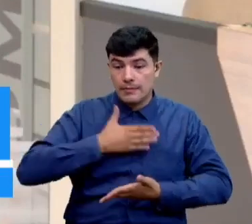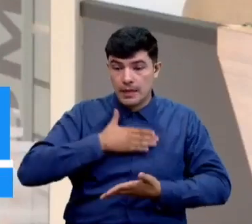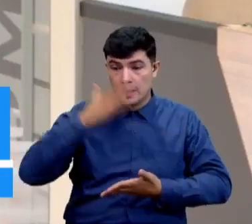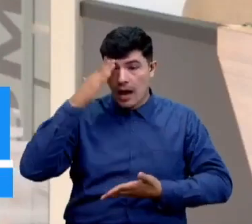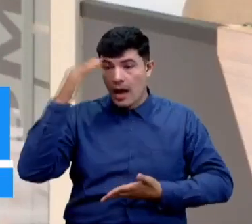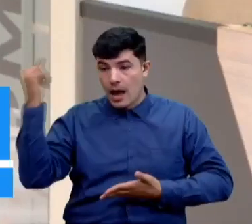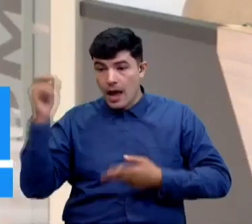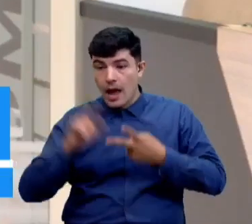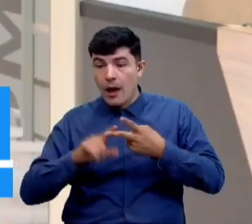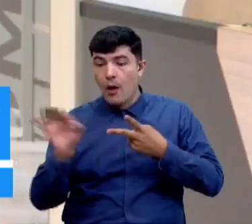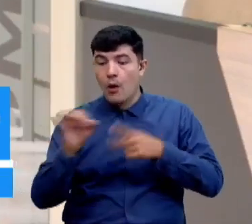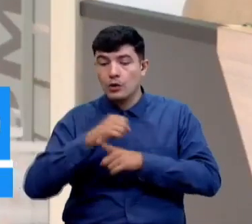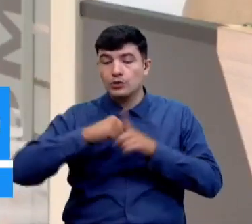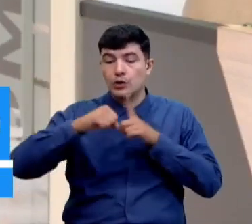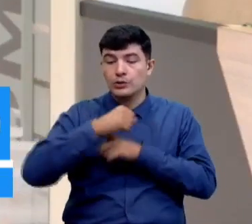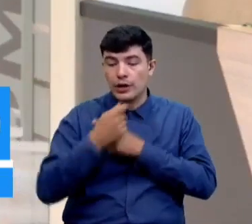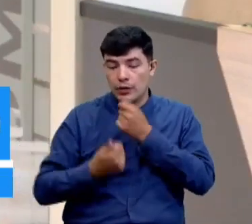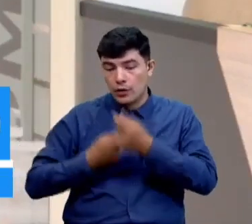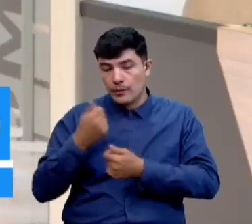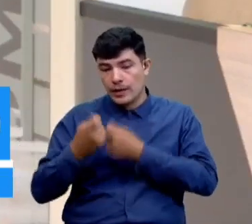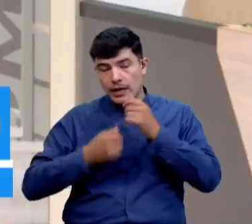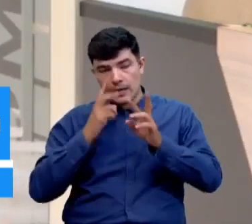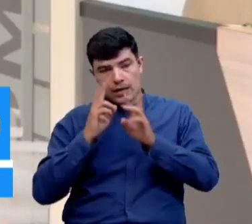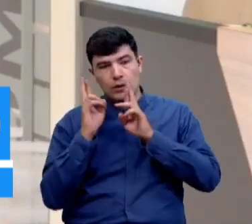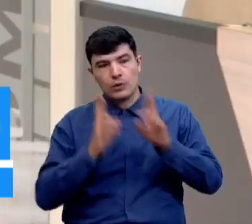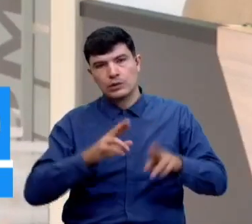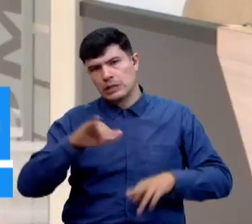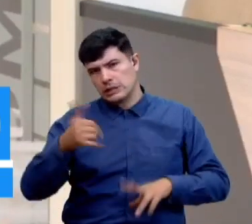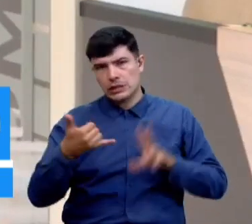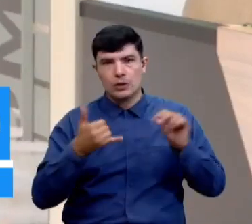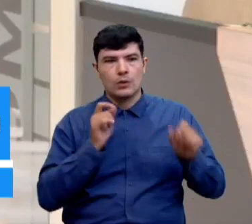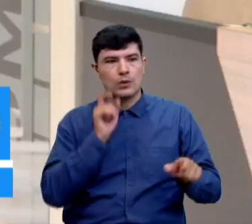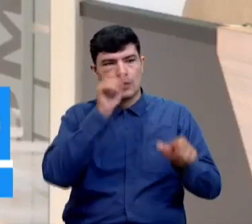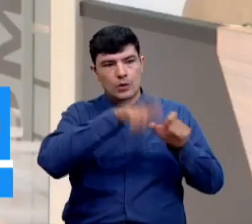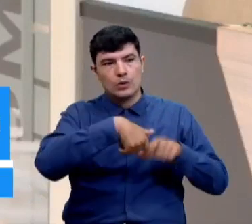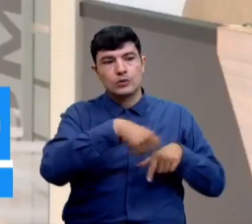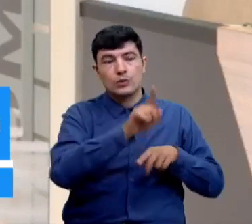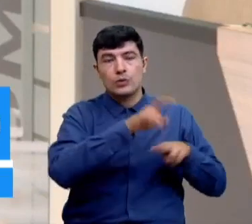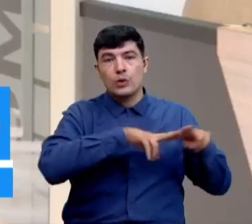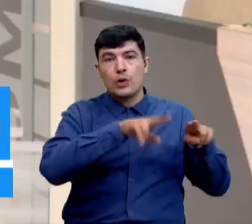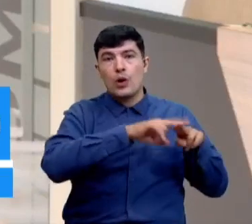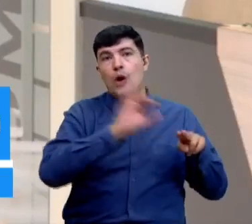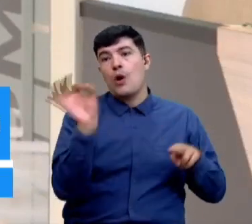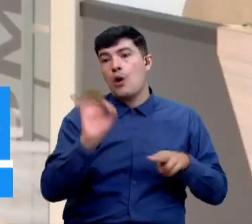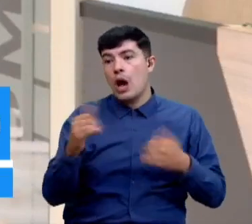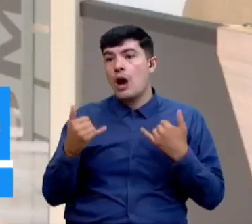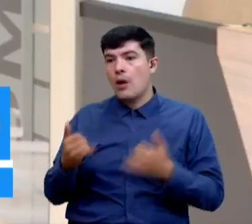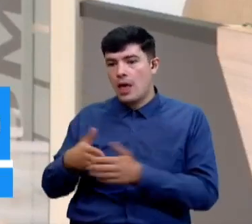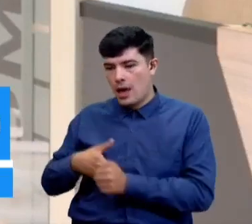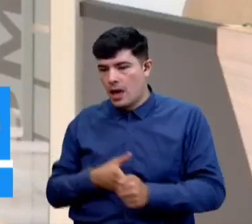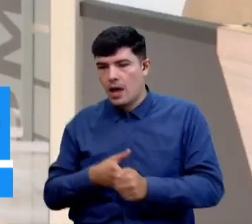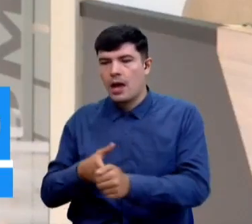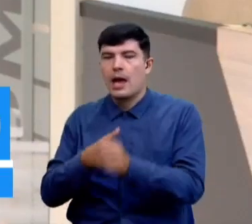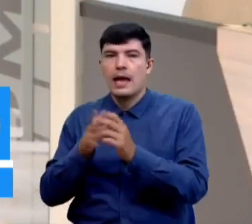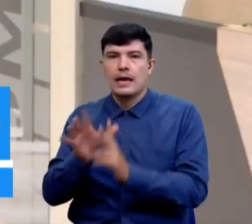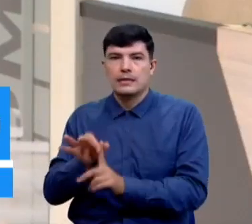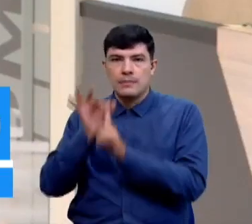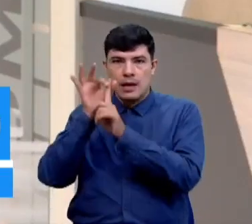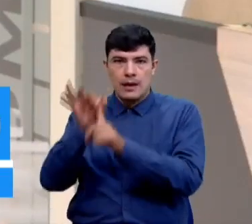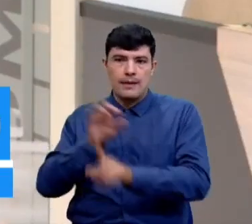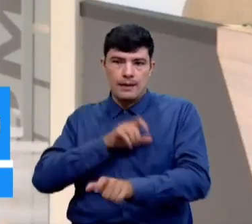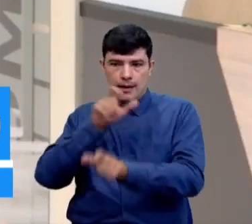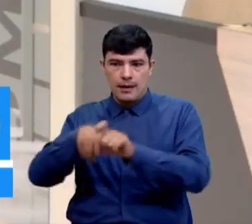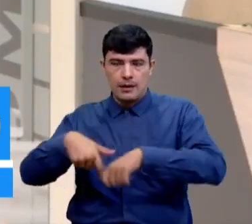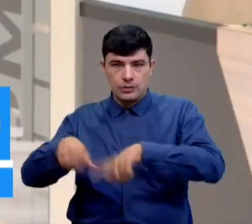como socioeconómicas, valorar si le es favorable presentarse por el mecanismo convencional o por este mecanismo excepcional.